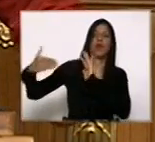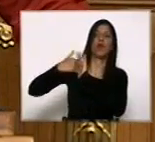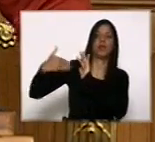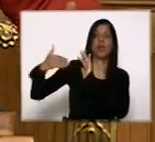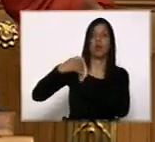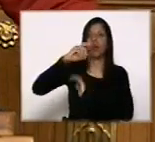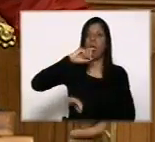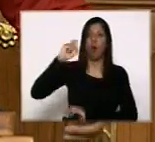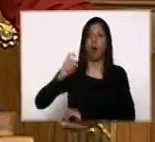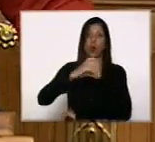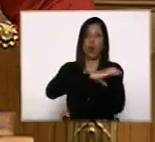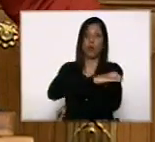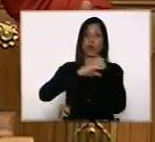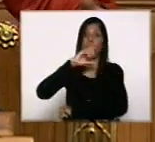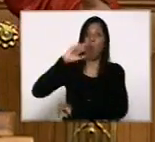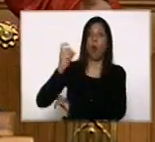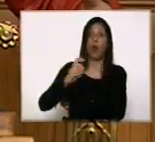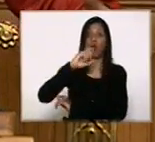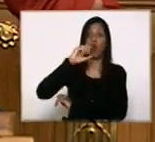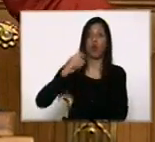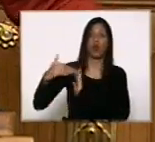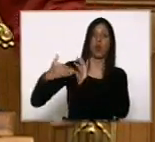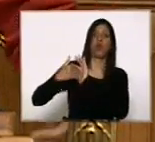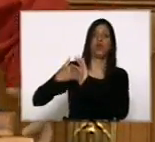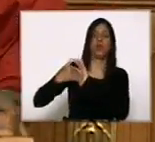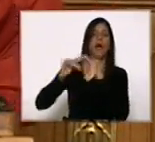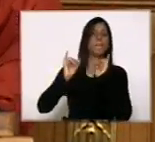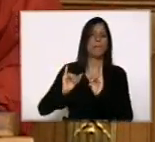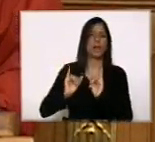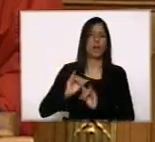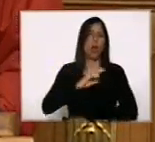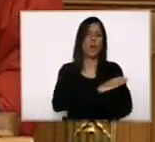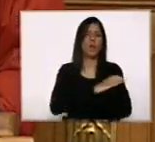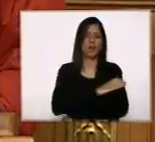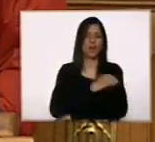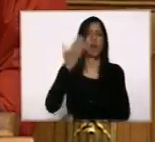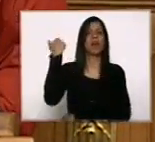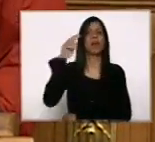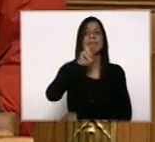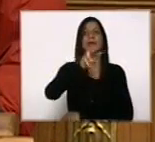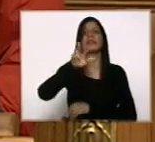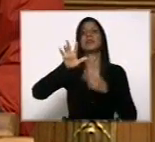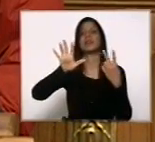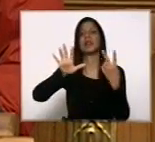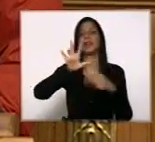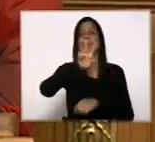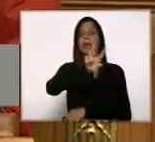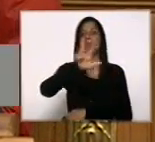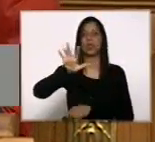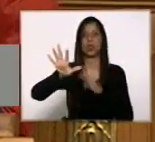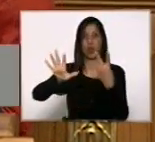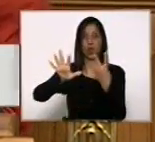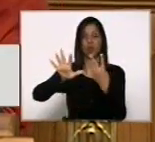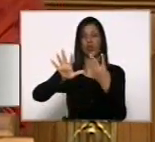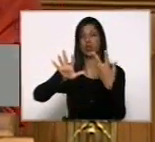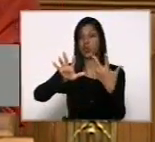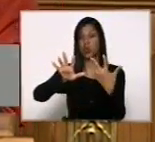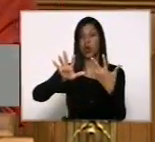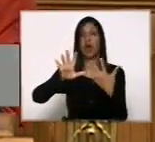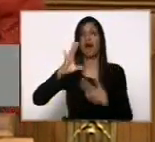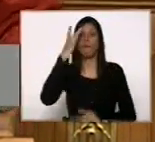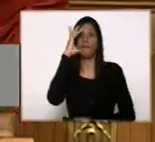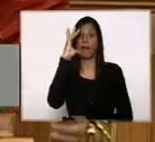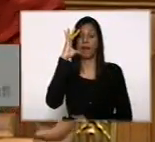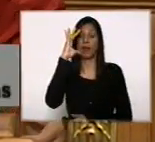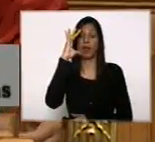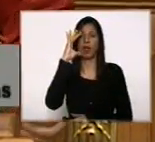acumulado de los mismos que acabaron con un pueblo el 27 y 28 de febrero,